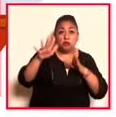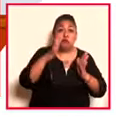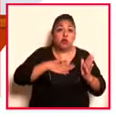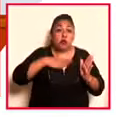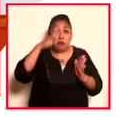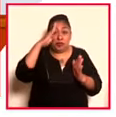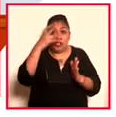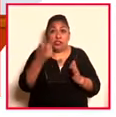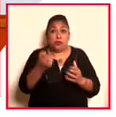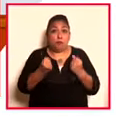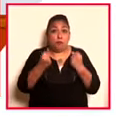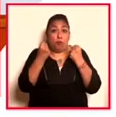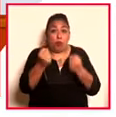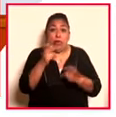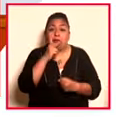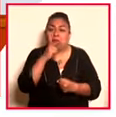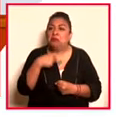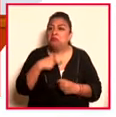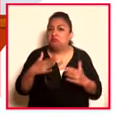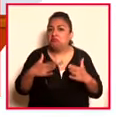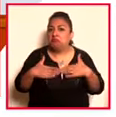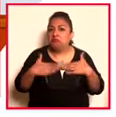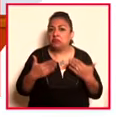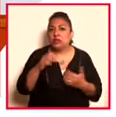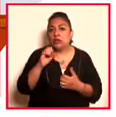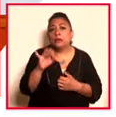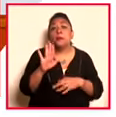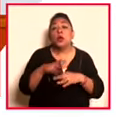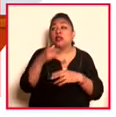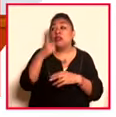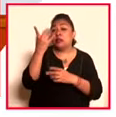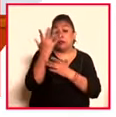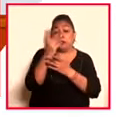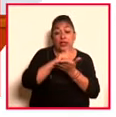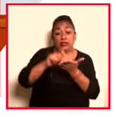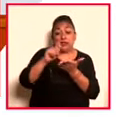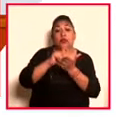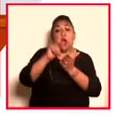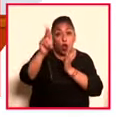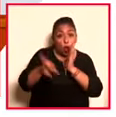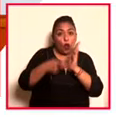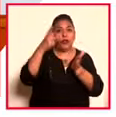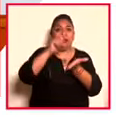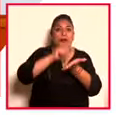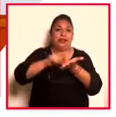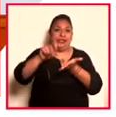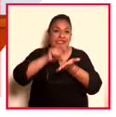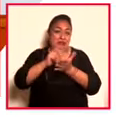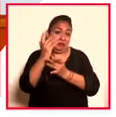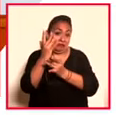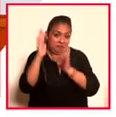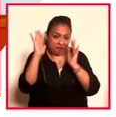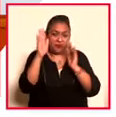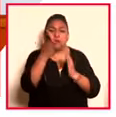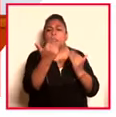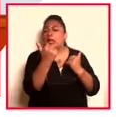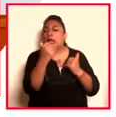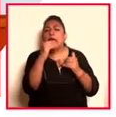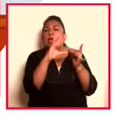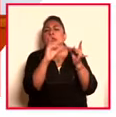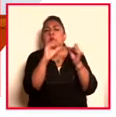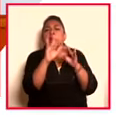palabras. Y por algo se dice que escribir es reescribir. Cristina, platícame, por favor. Leí